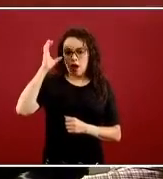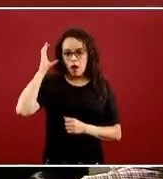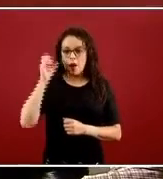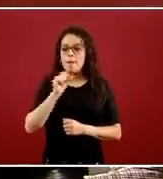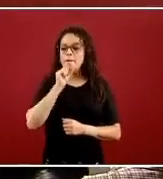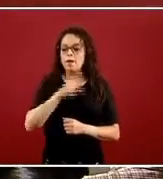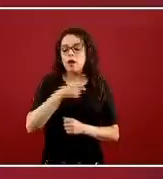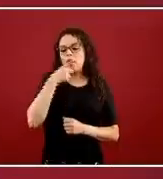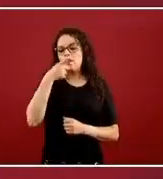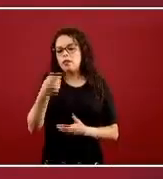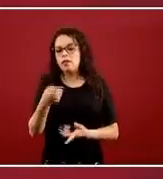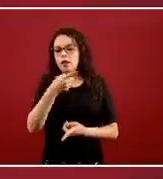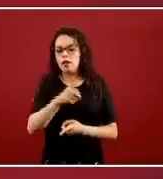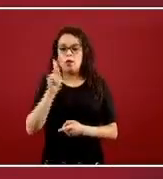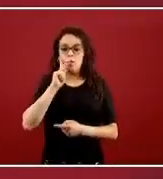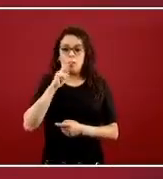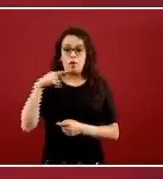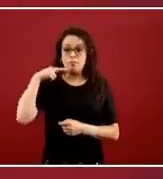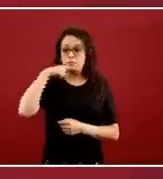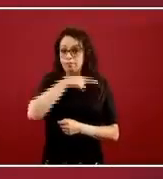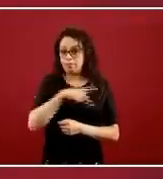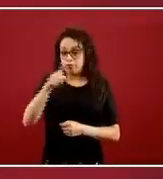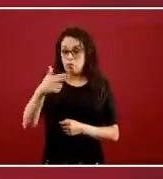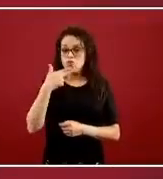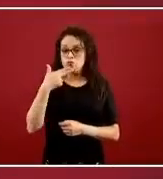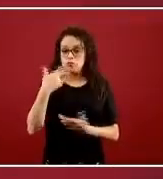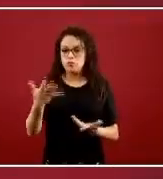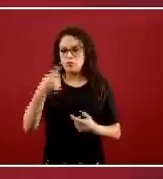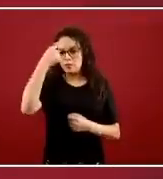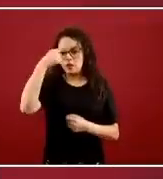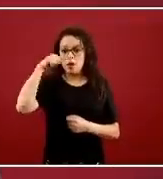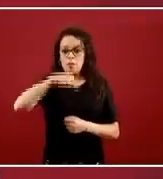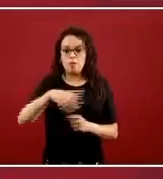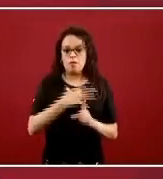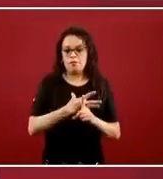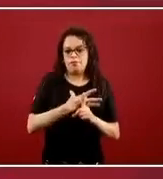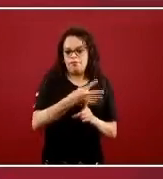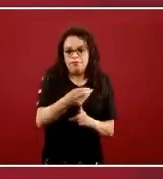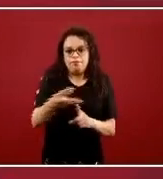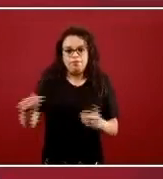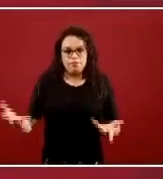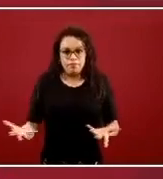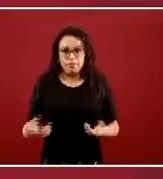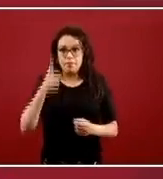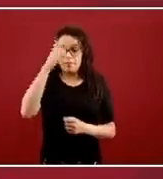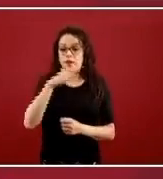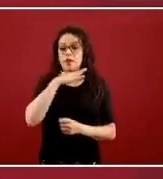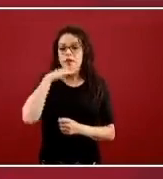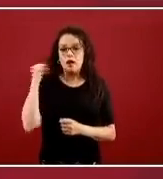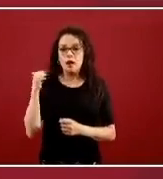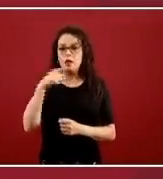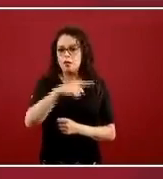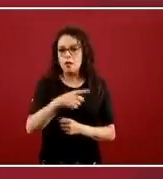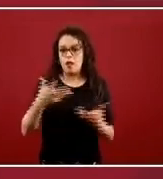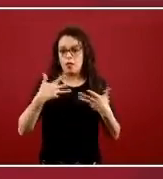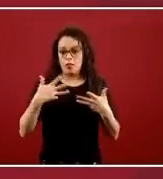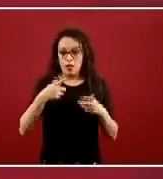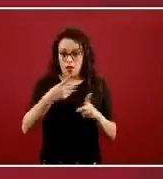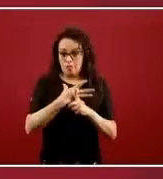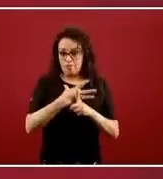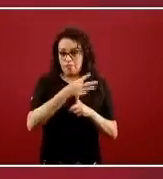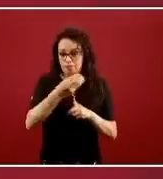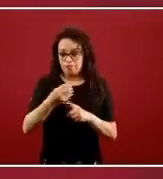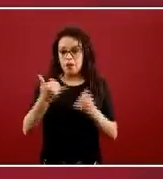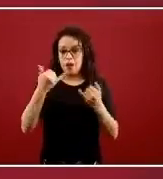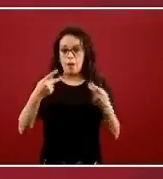usar pruebas rápidas era un buen control epidémico, porque de manera muy notoria Alemania tiene una baja letalidad, una baja proporción